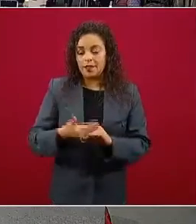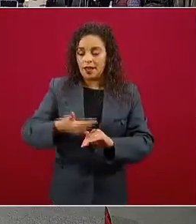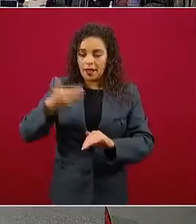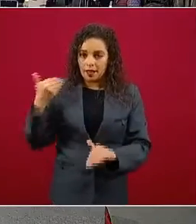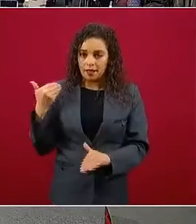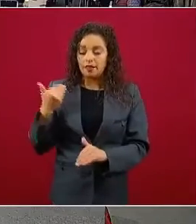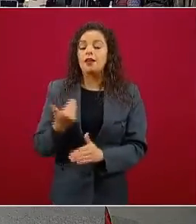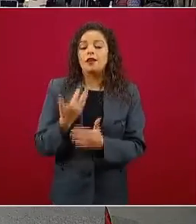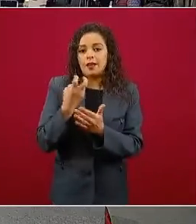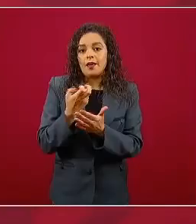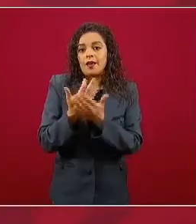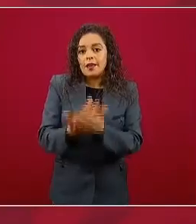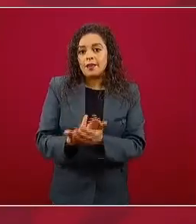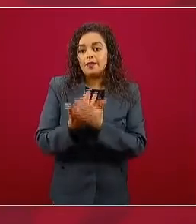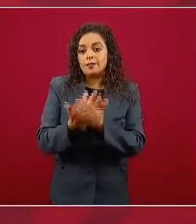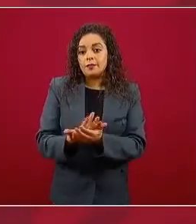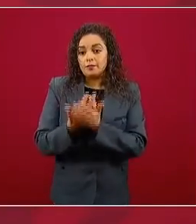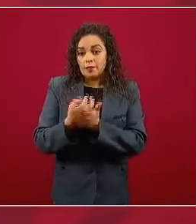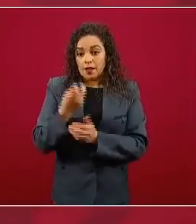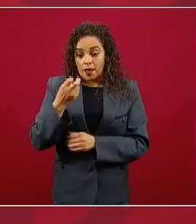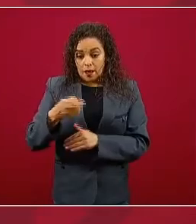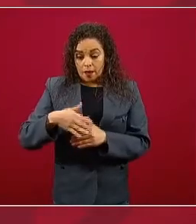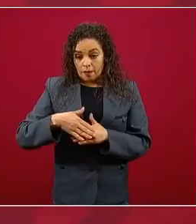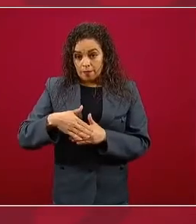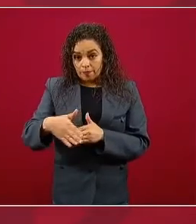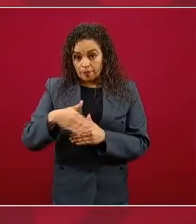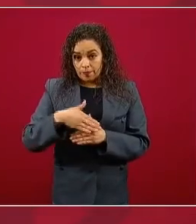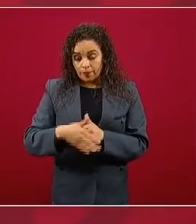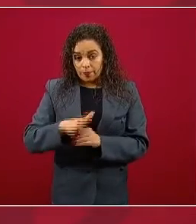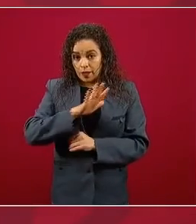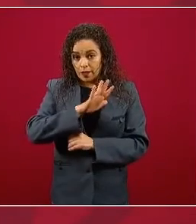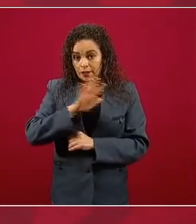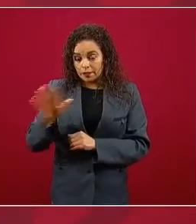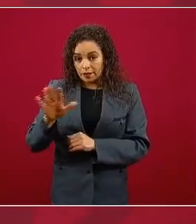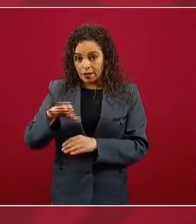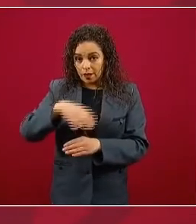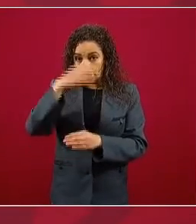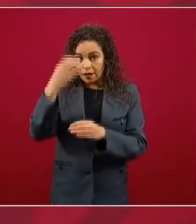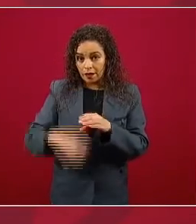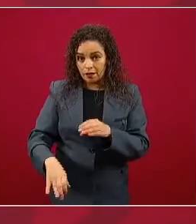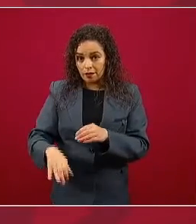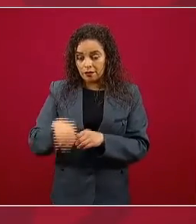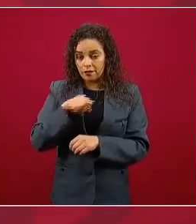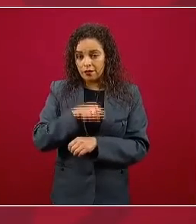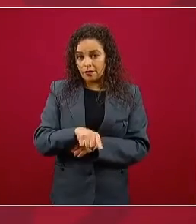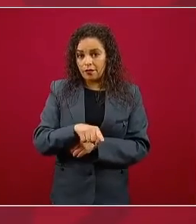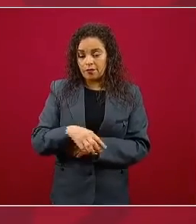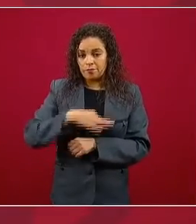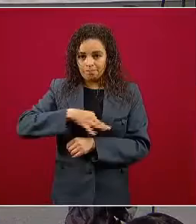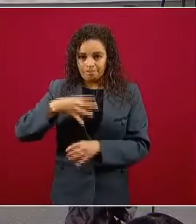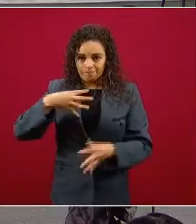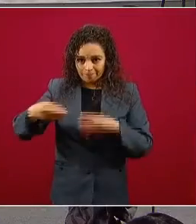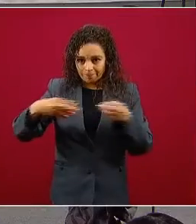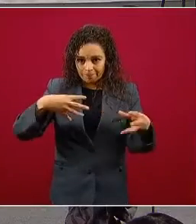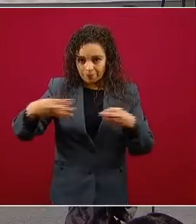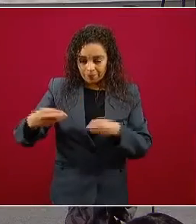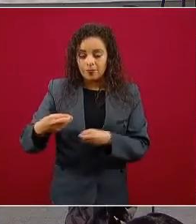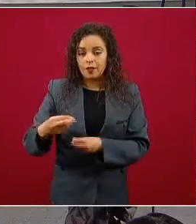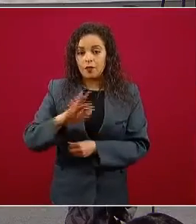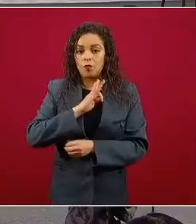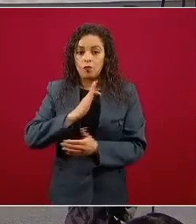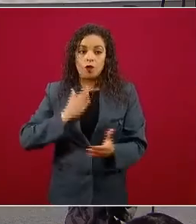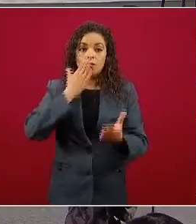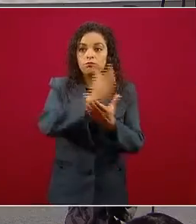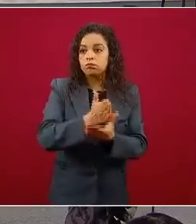únicamente esperando que se termine esta restricción que existe derivado de la epidemia para poder visitar